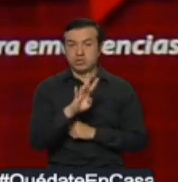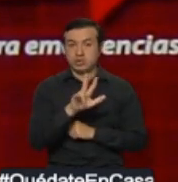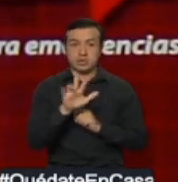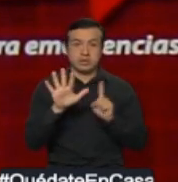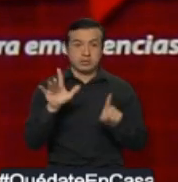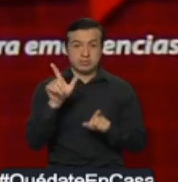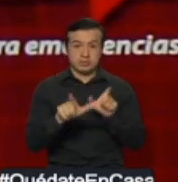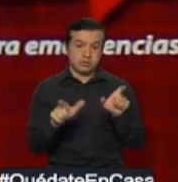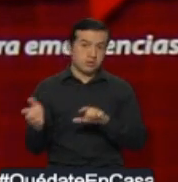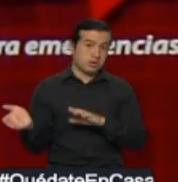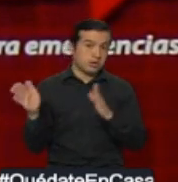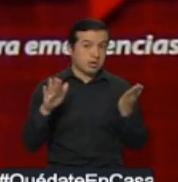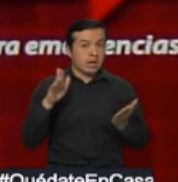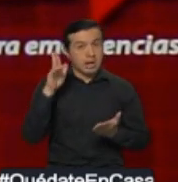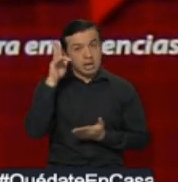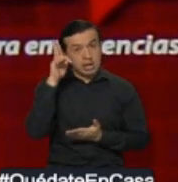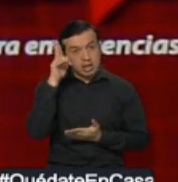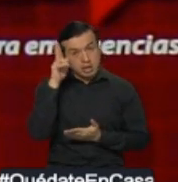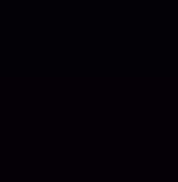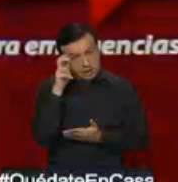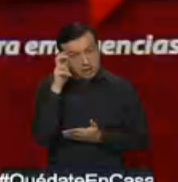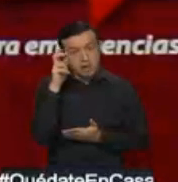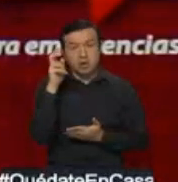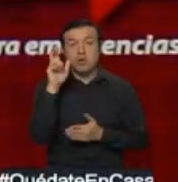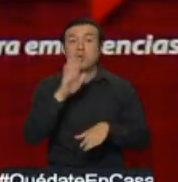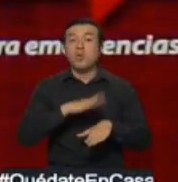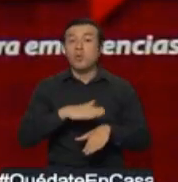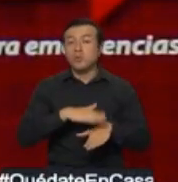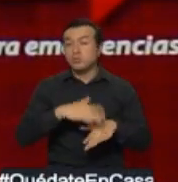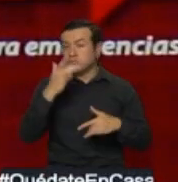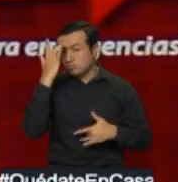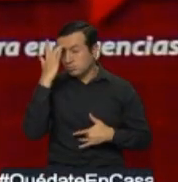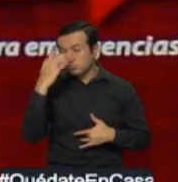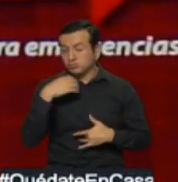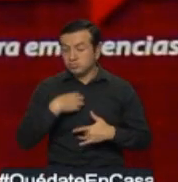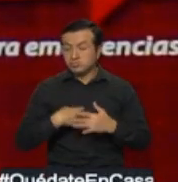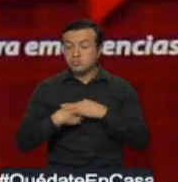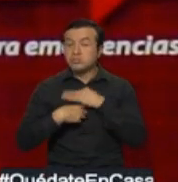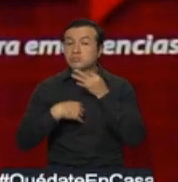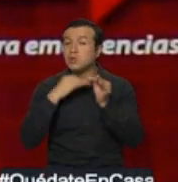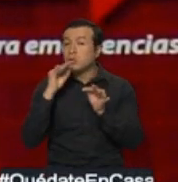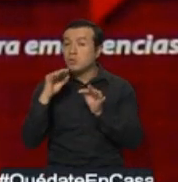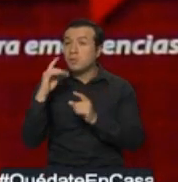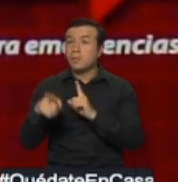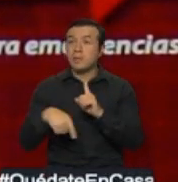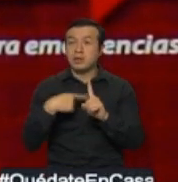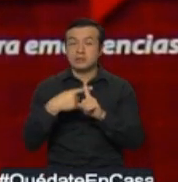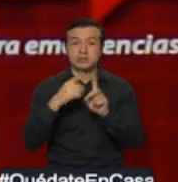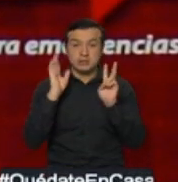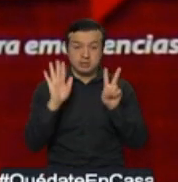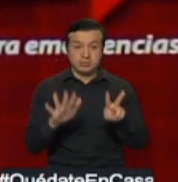436 fallecidos probables por COVID. Insisto, a este dato sumarle